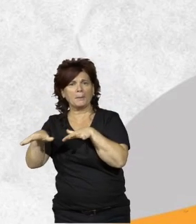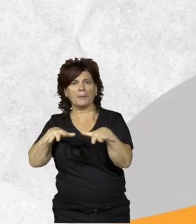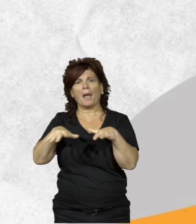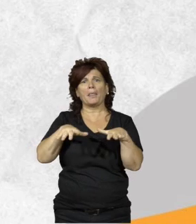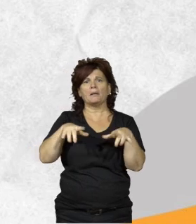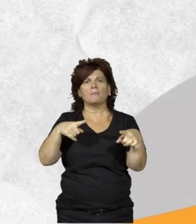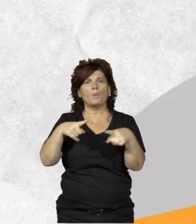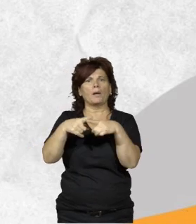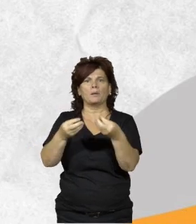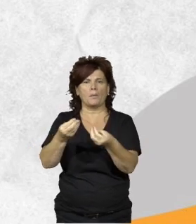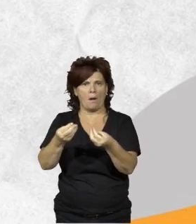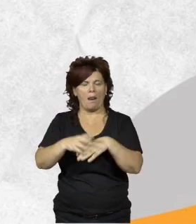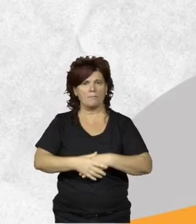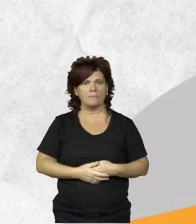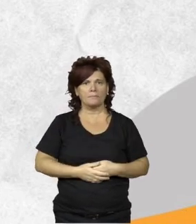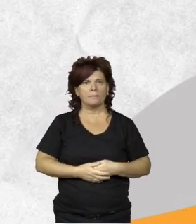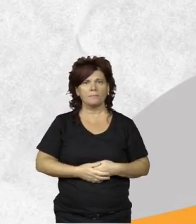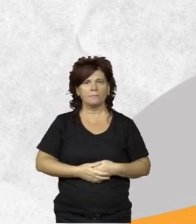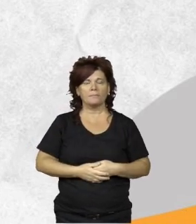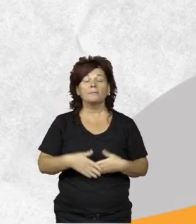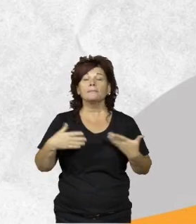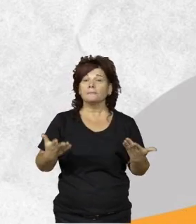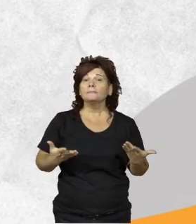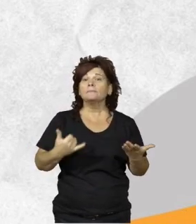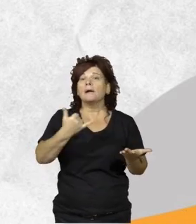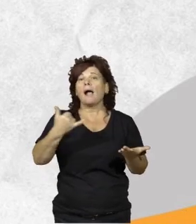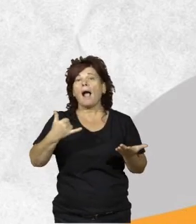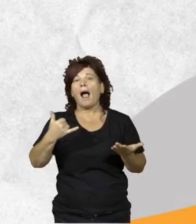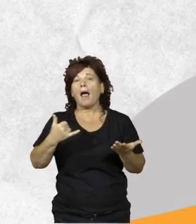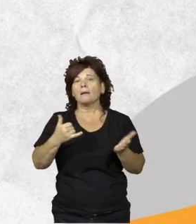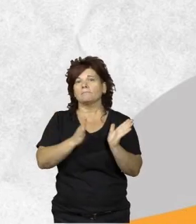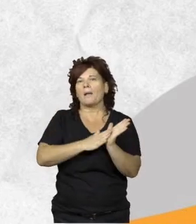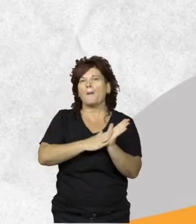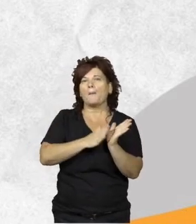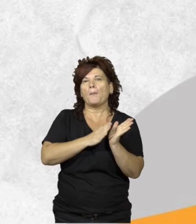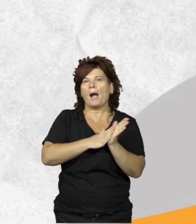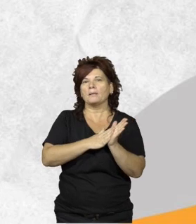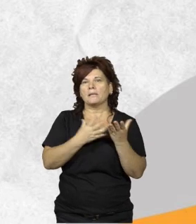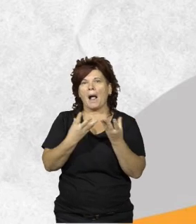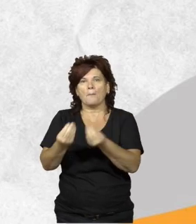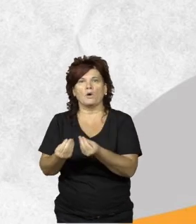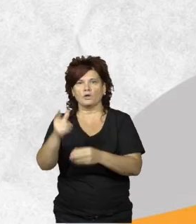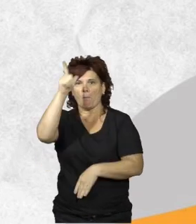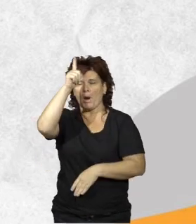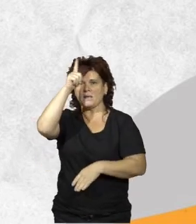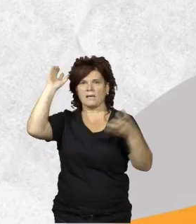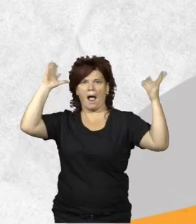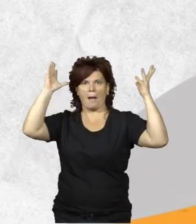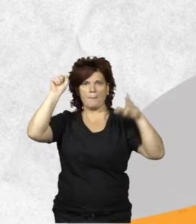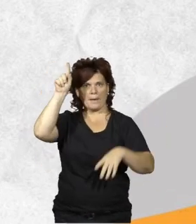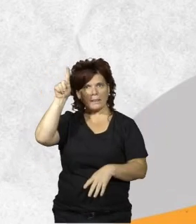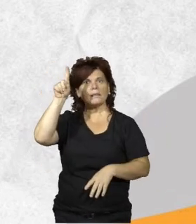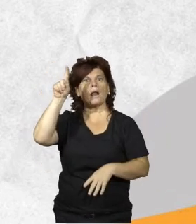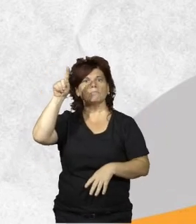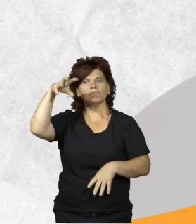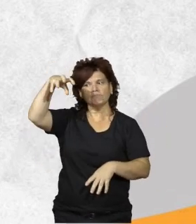clandestinas. Es por eso que, bueno, que justamente tenemos el soporte y apoyo de la Policía Ambiental, que es un